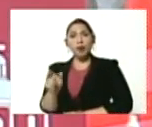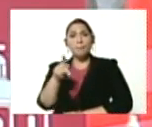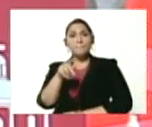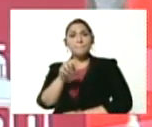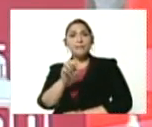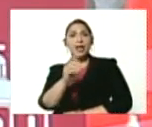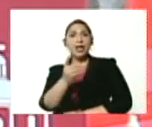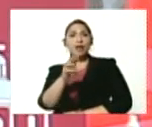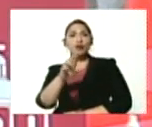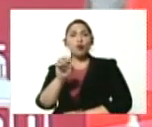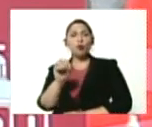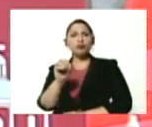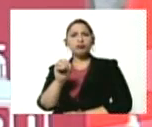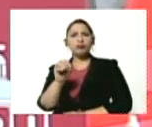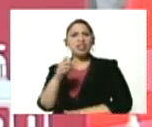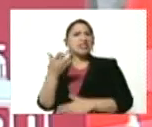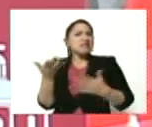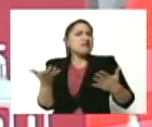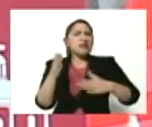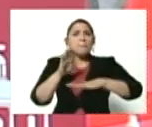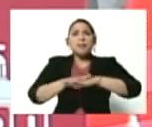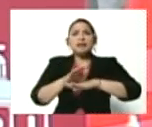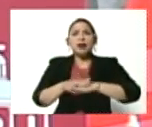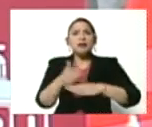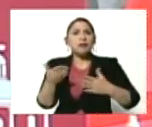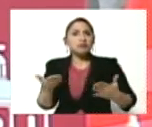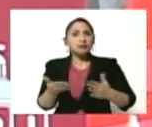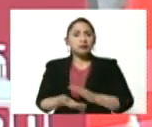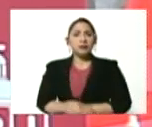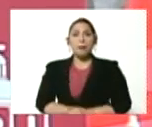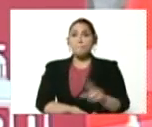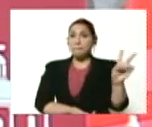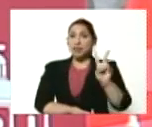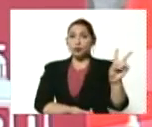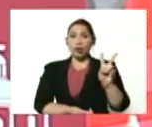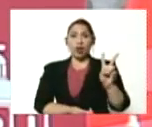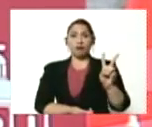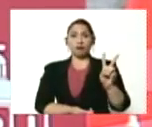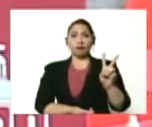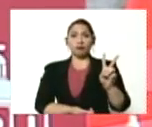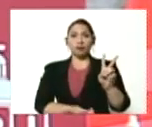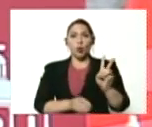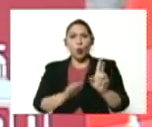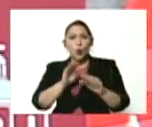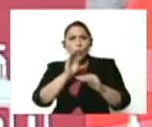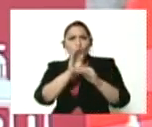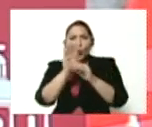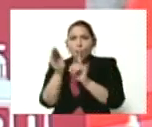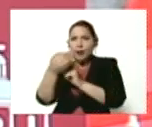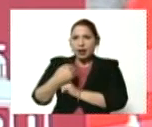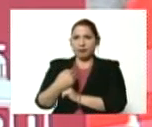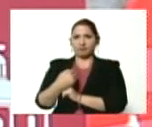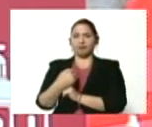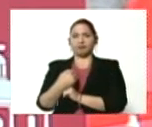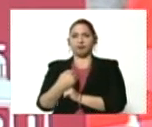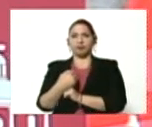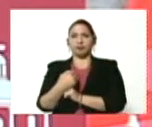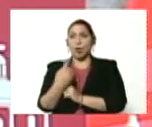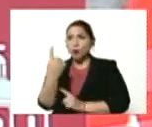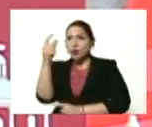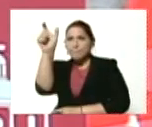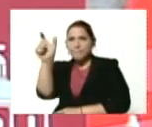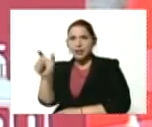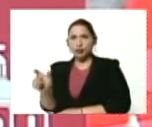Sánchez? ¿Qué pasaría si Venezuela resguardara a una persona